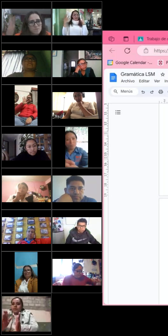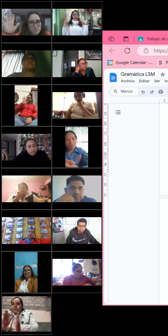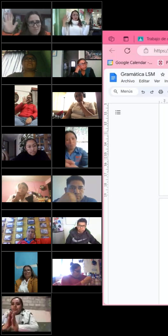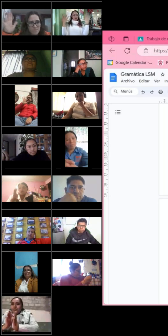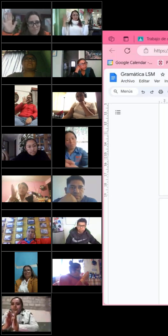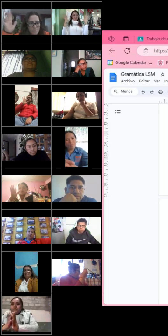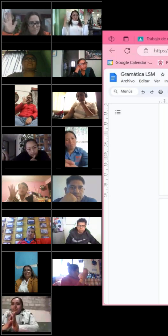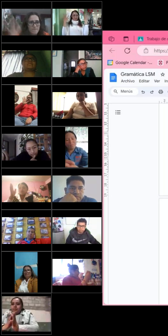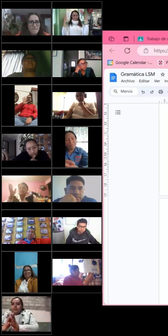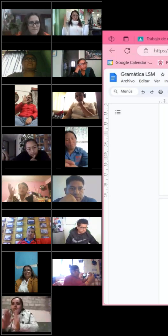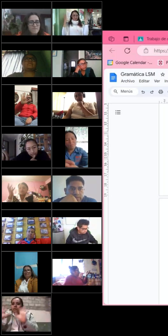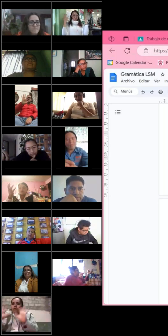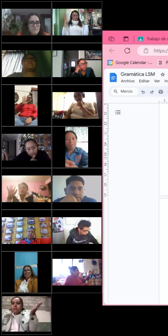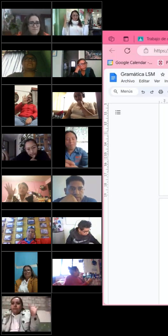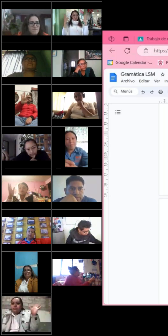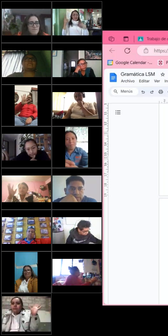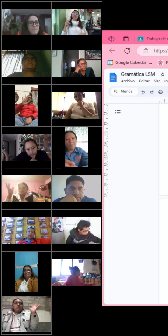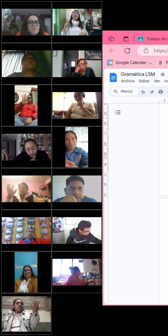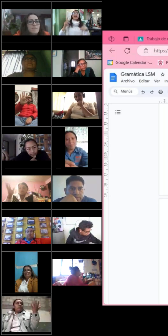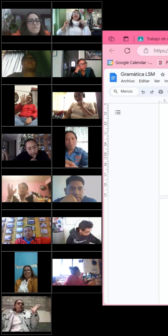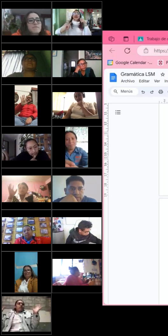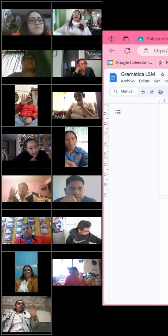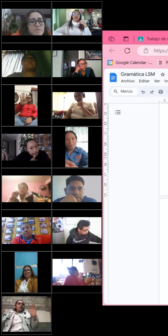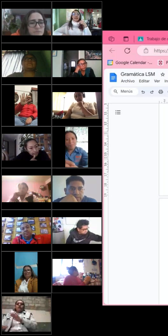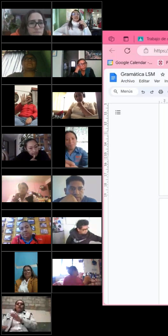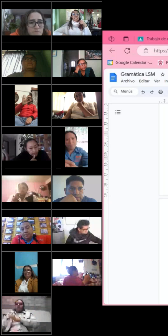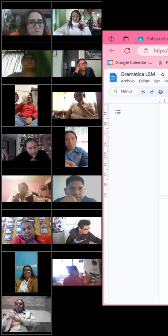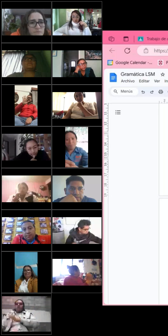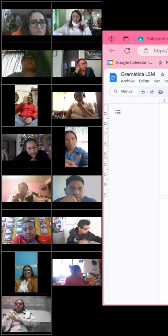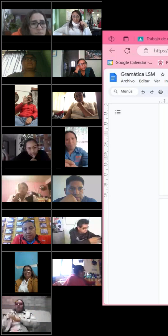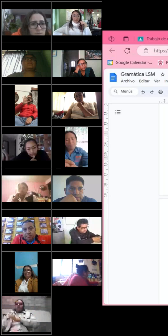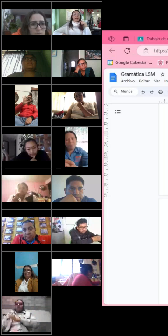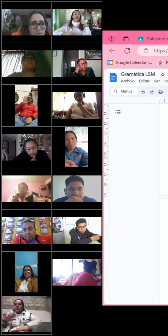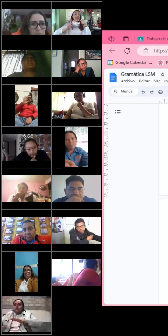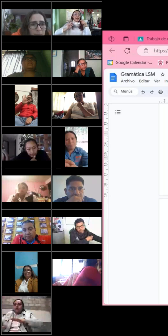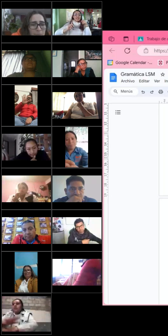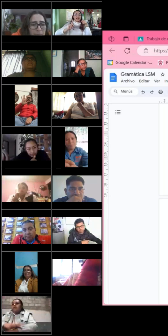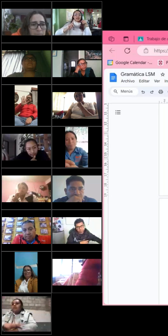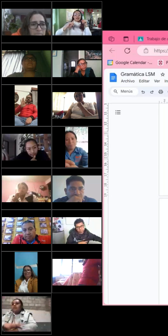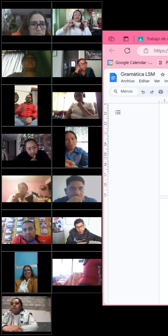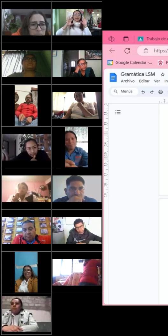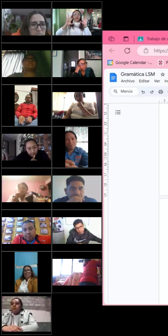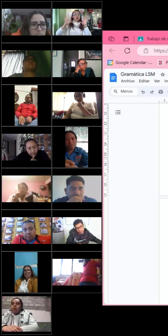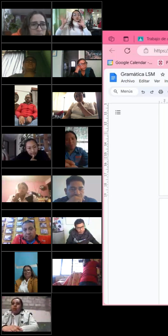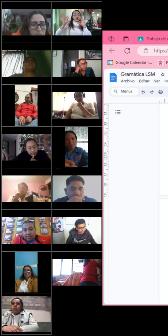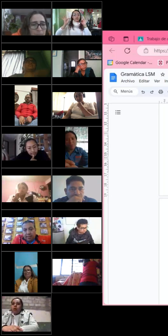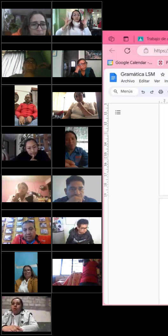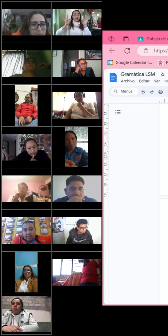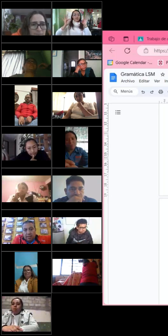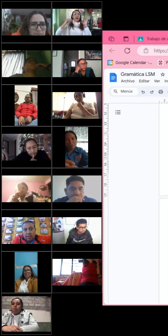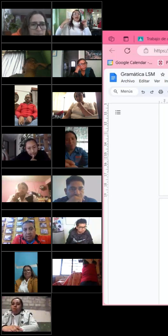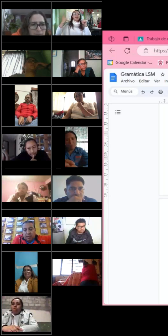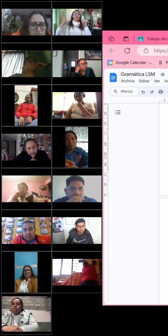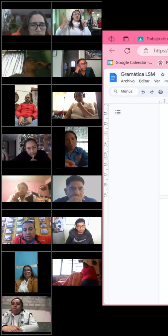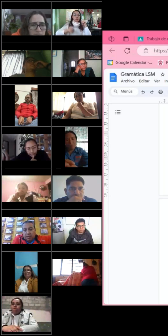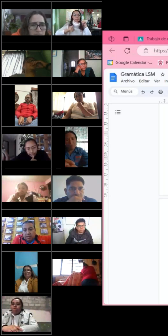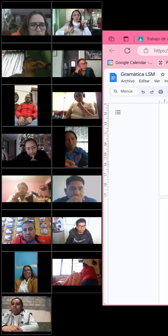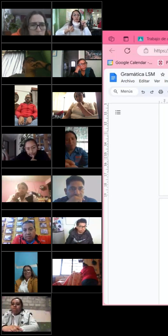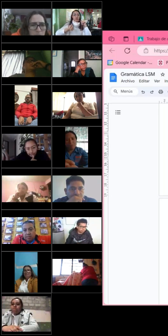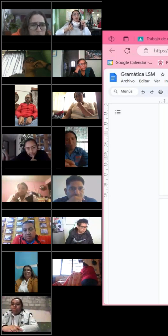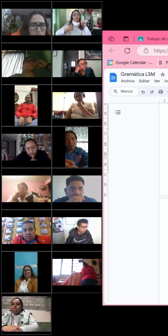viene de ahí. Aplaudir. Espera. Espera. El uso que yo le dé a